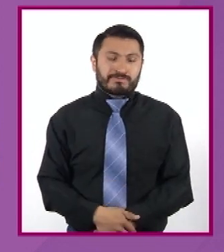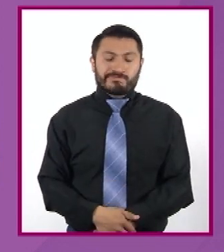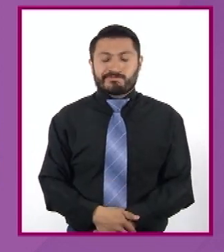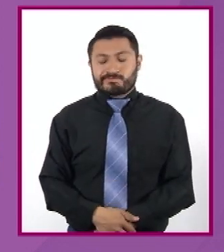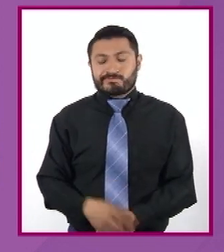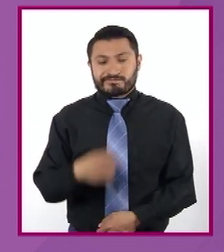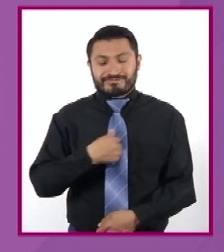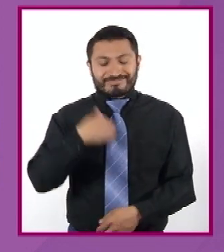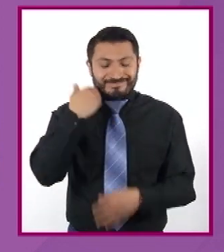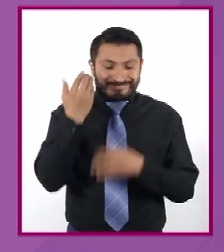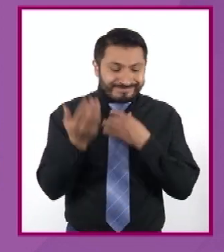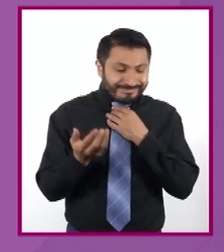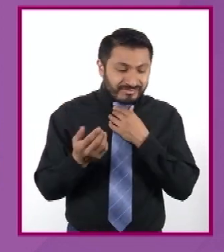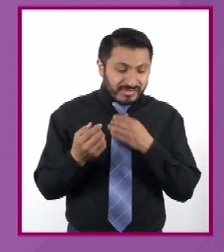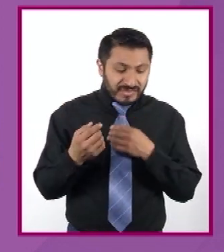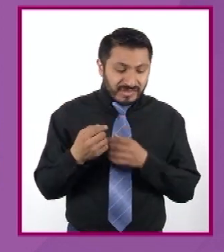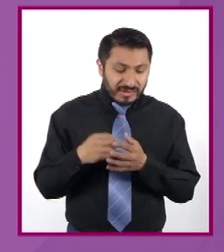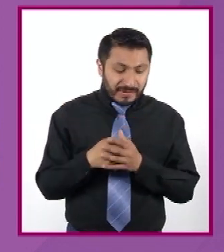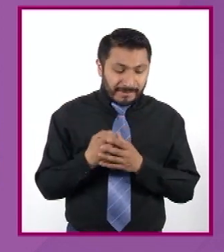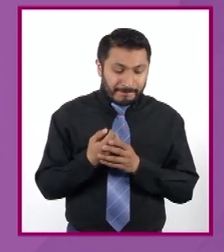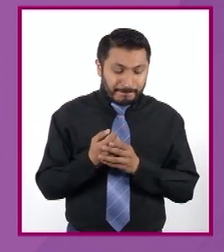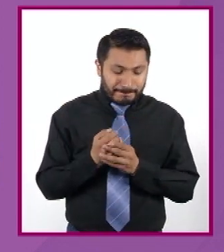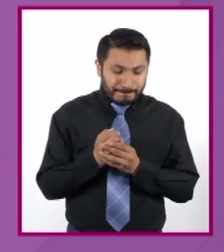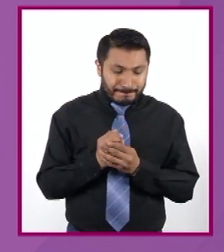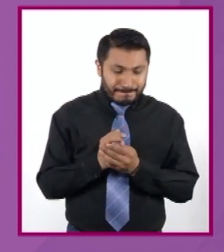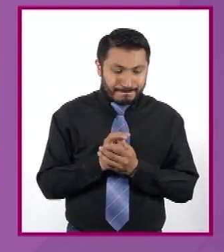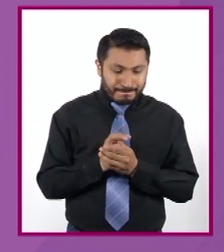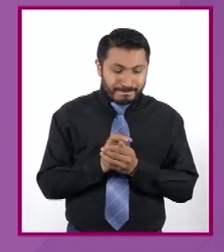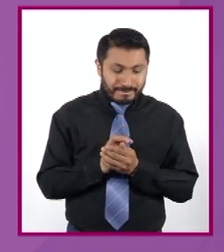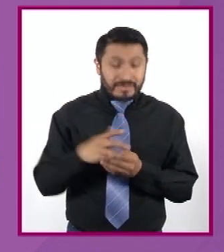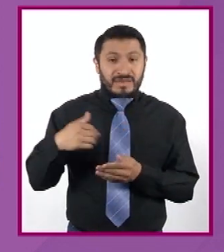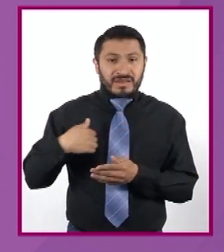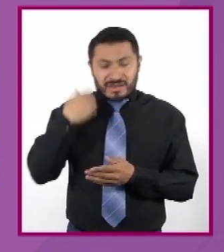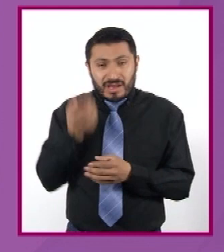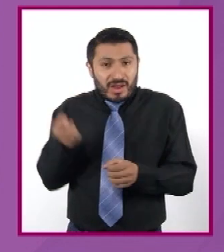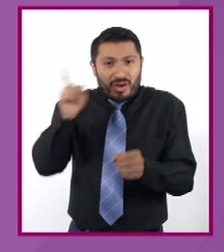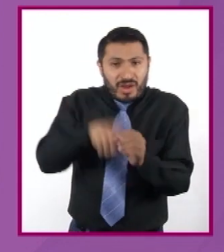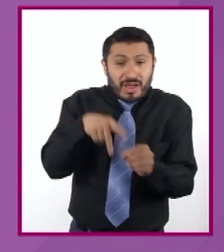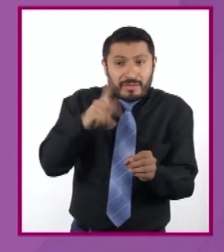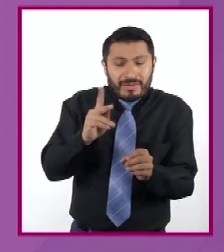Y me quiero entregar, pero me rechazan.